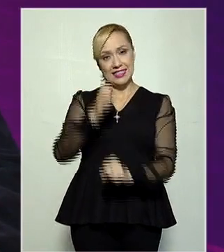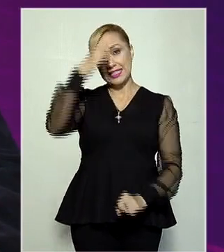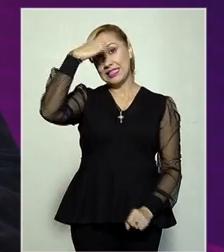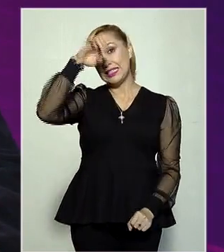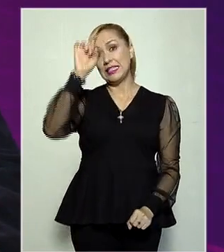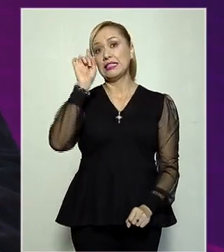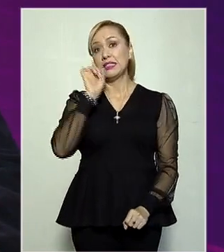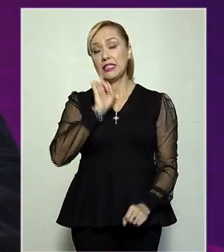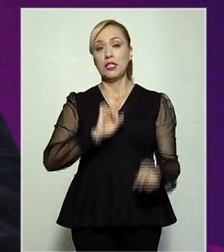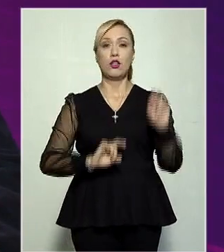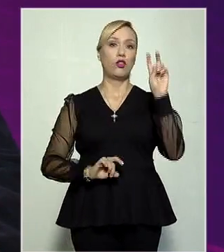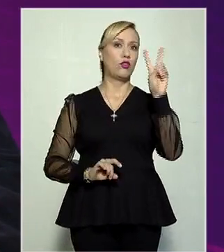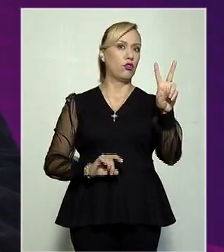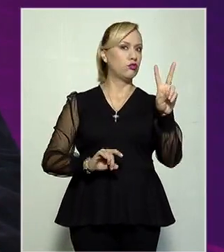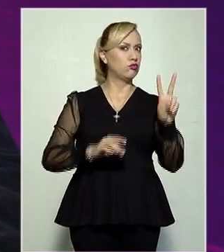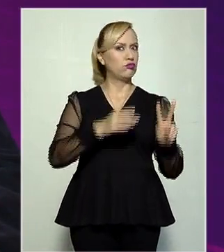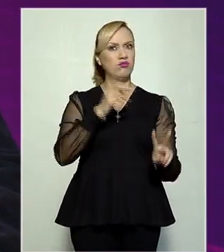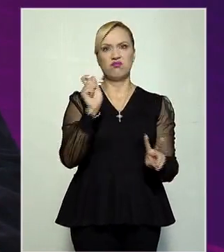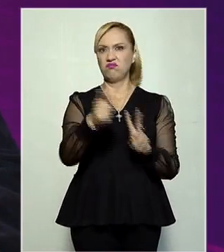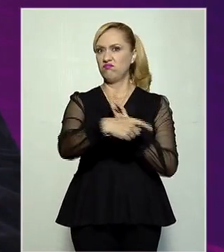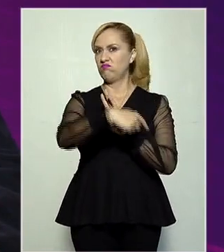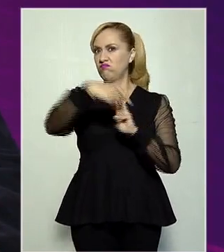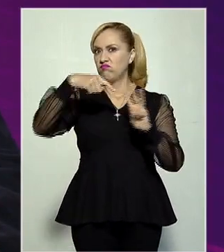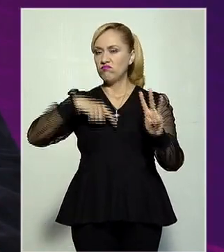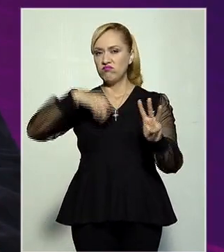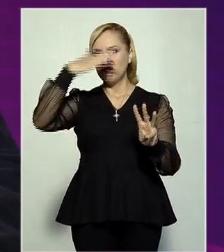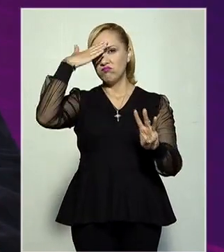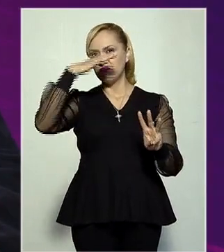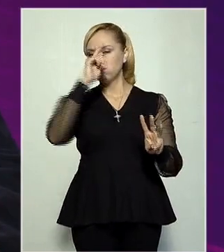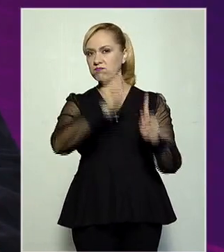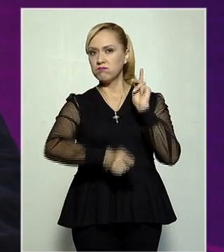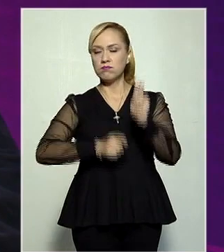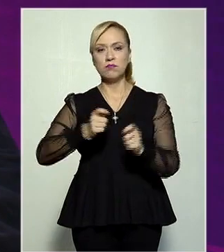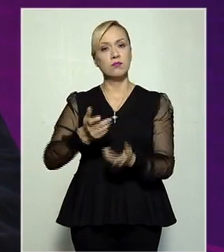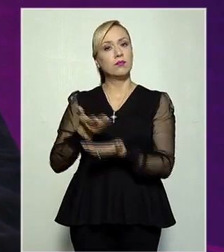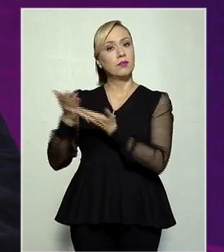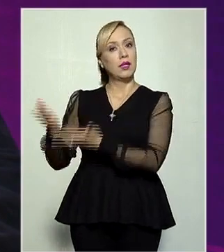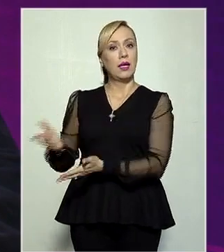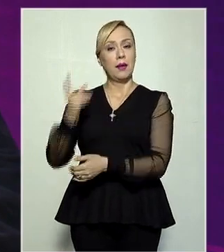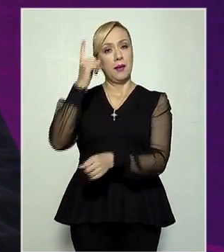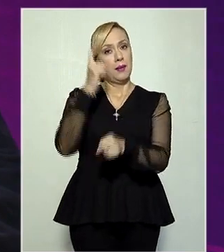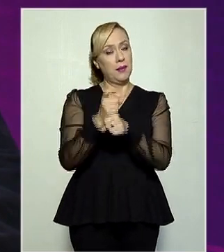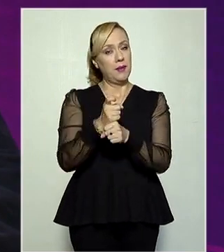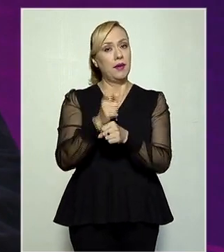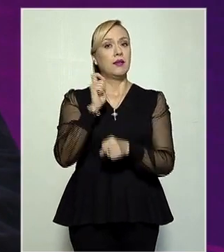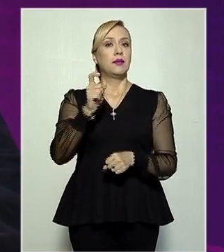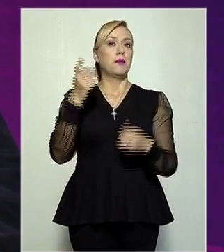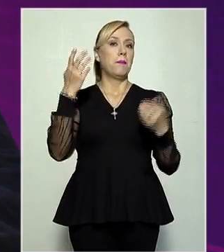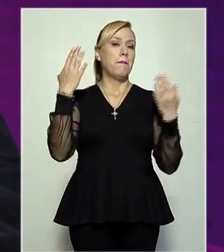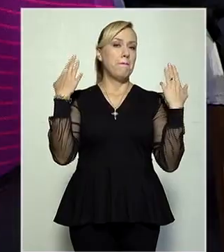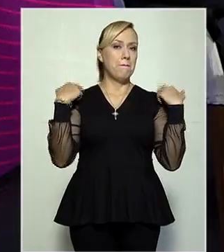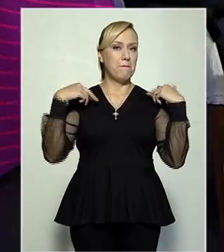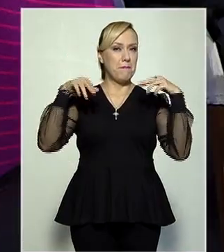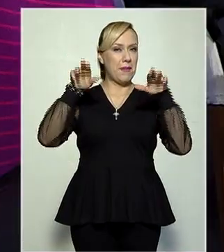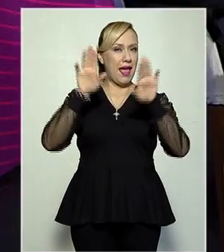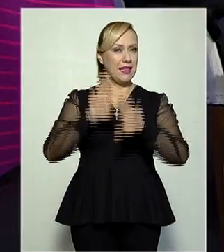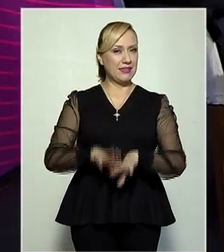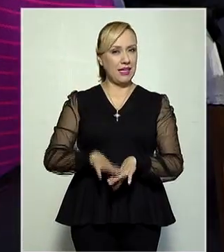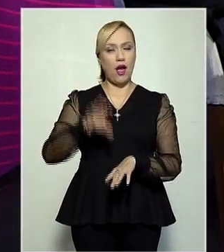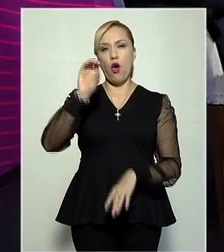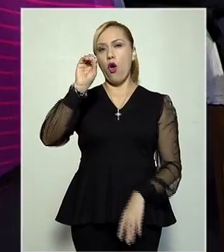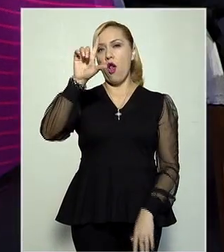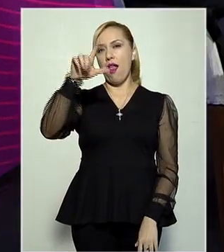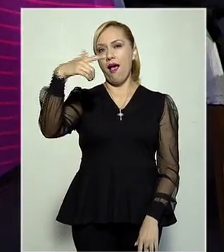y dos expertos en la materia y a quien presento. En primer lugar, presento a la maestra Volga de Pina, quien